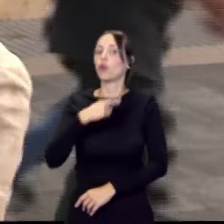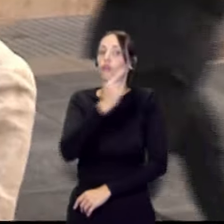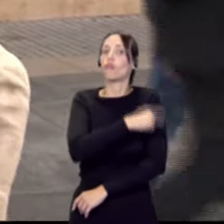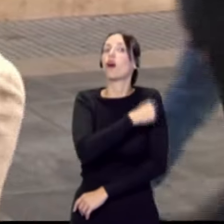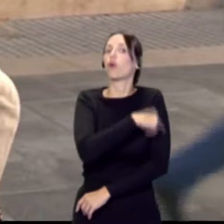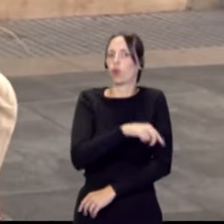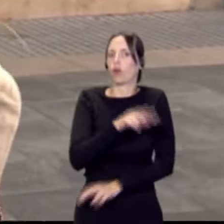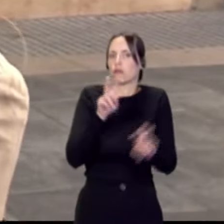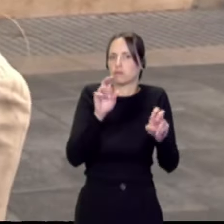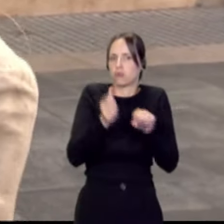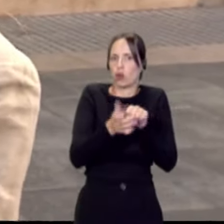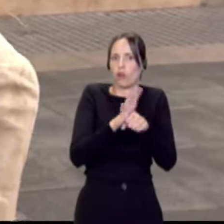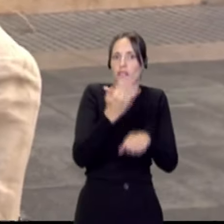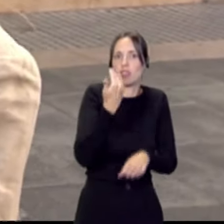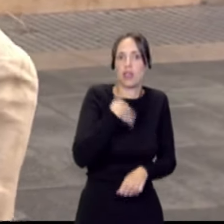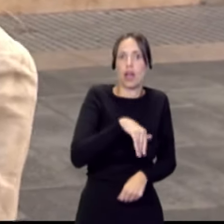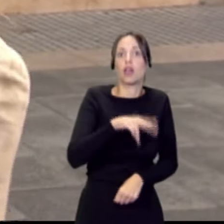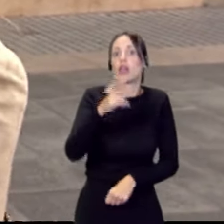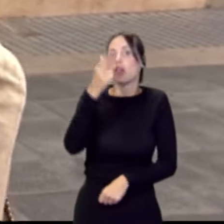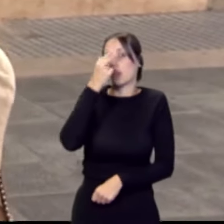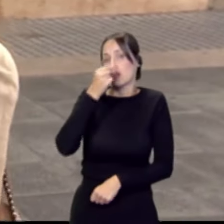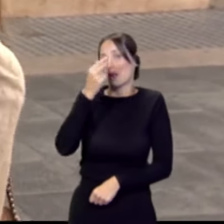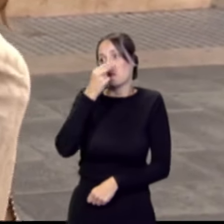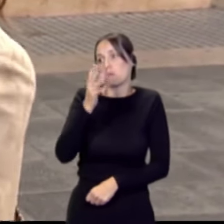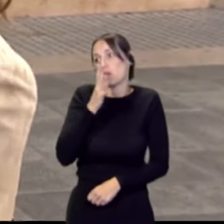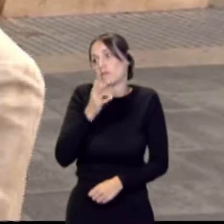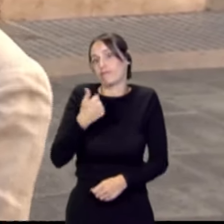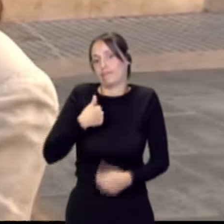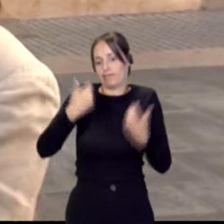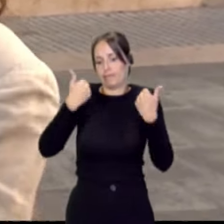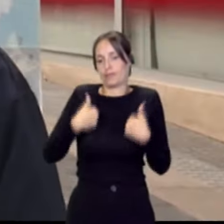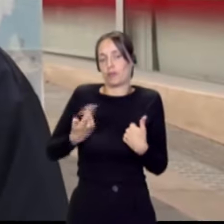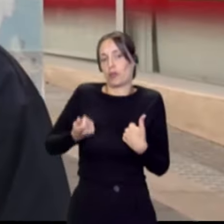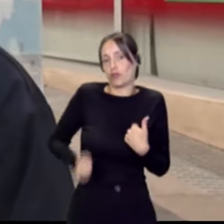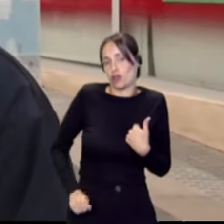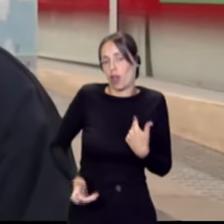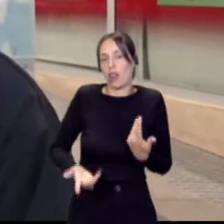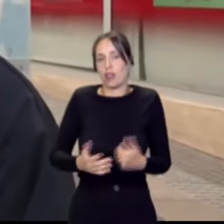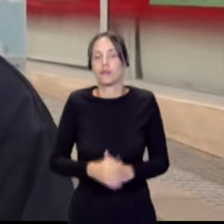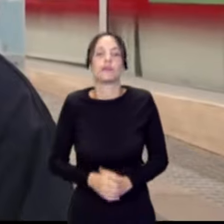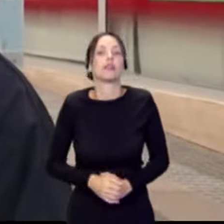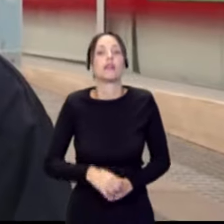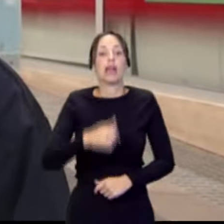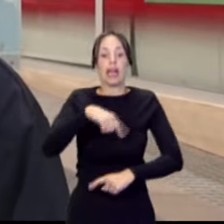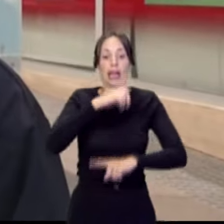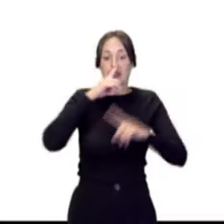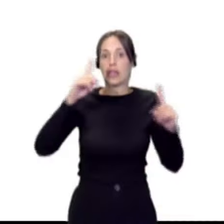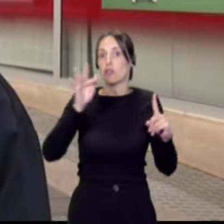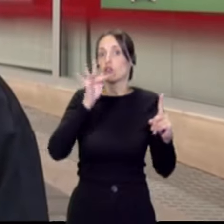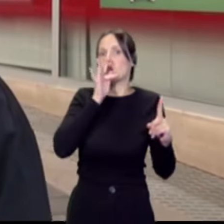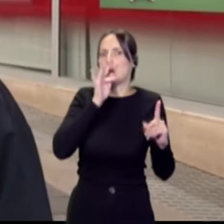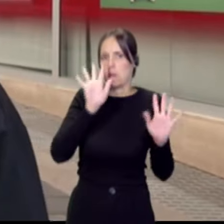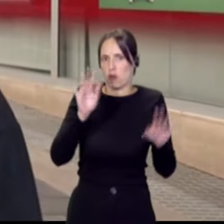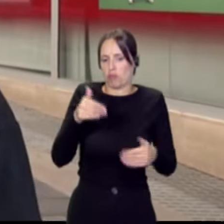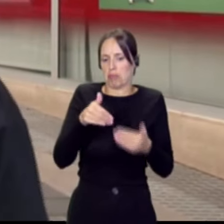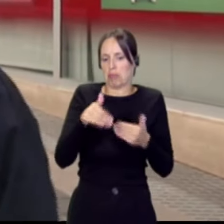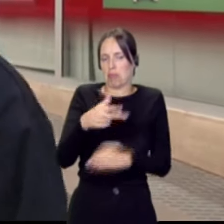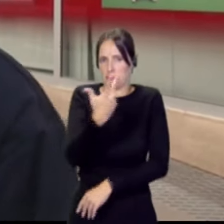COVID y de la gripe pues por el tema de profesional, por los pacientes. Todavía este año no, pero pienso ponérmela por mi